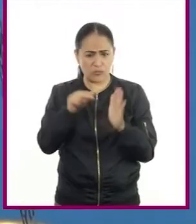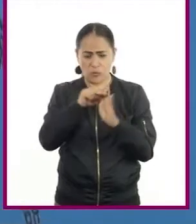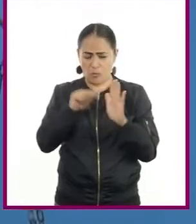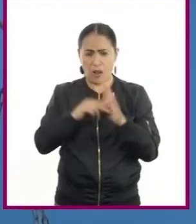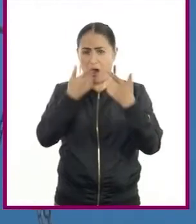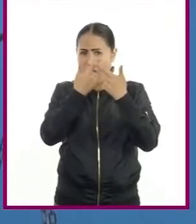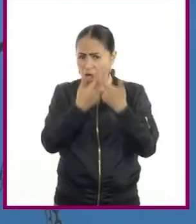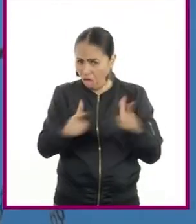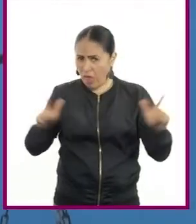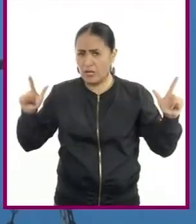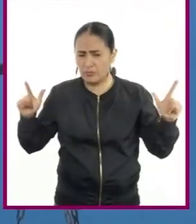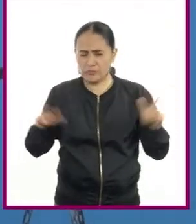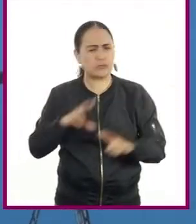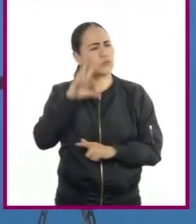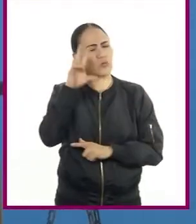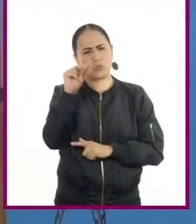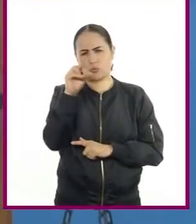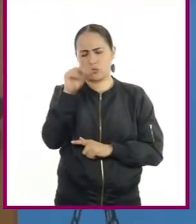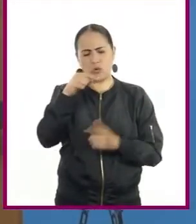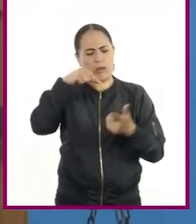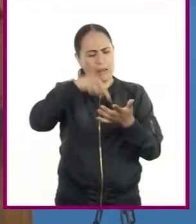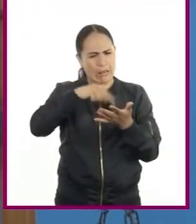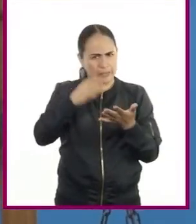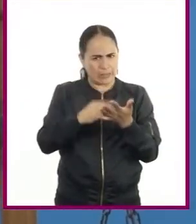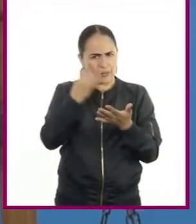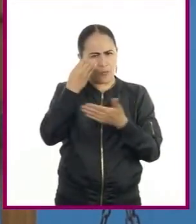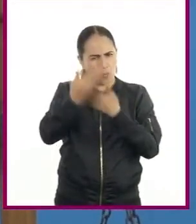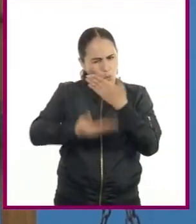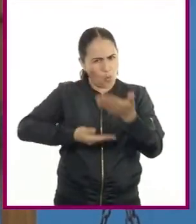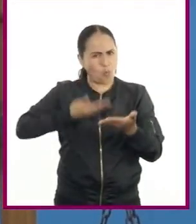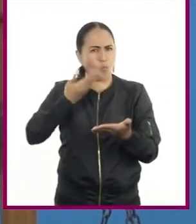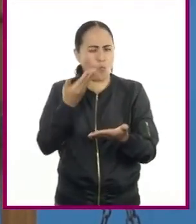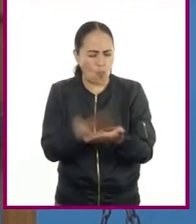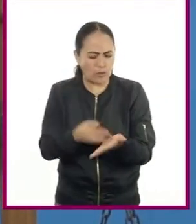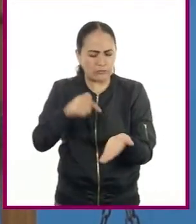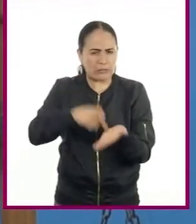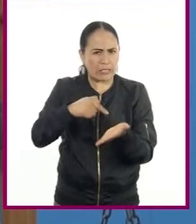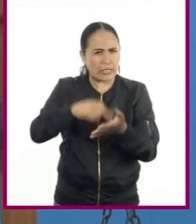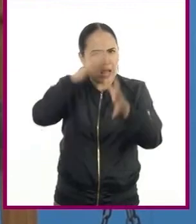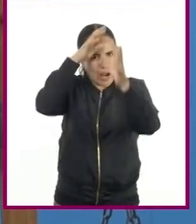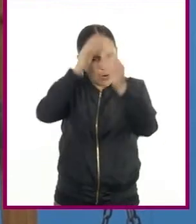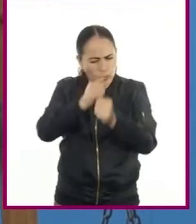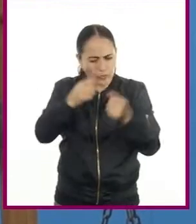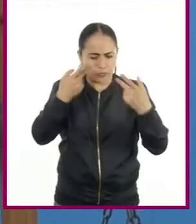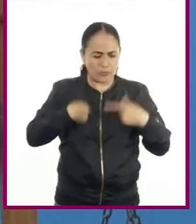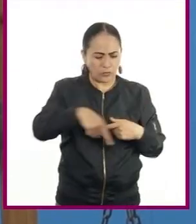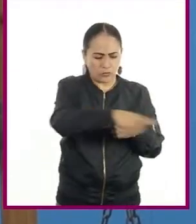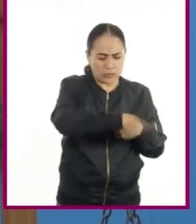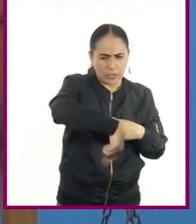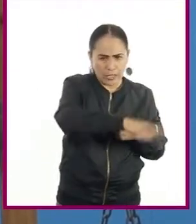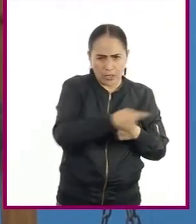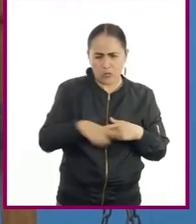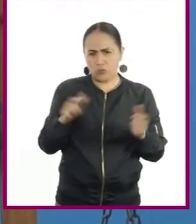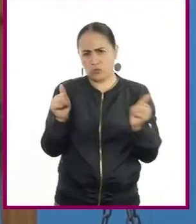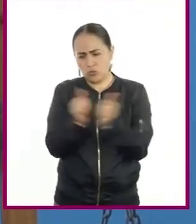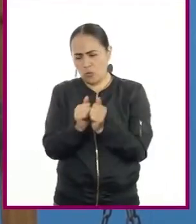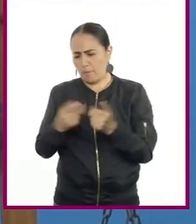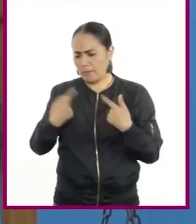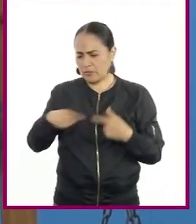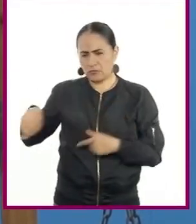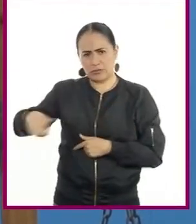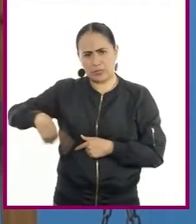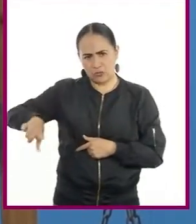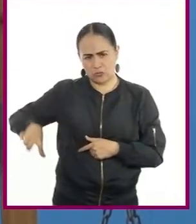sino aquellas que emanen o surjan como resultado de un pacto entre ciudadanos y gobernantes, es decir, que